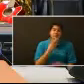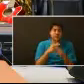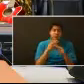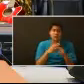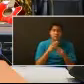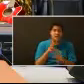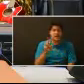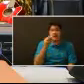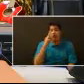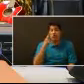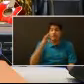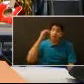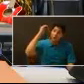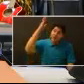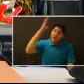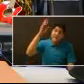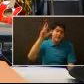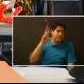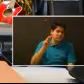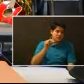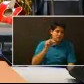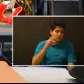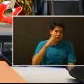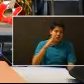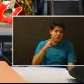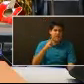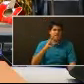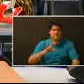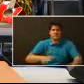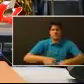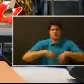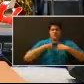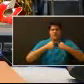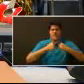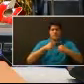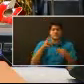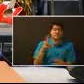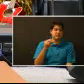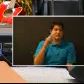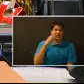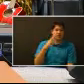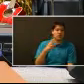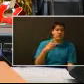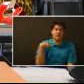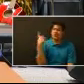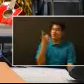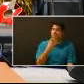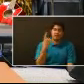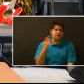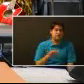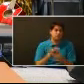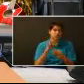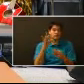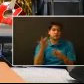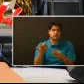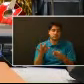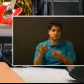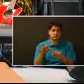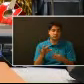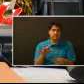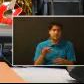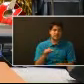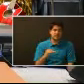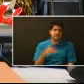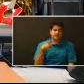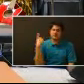su tamaño, él no vio su condición, no vio que todo un pueblo, todo